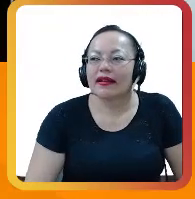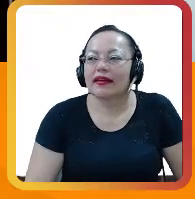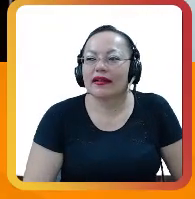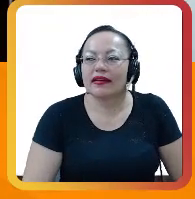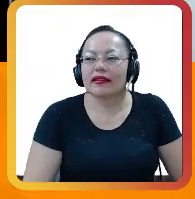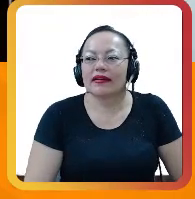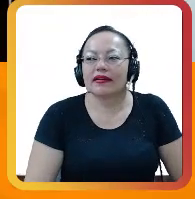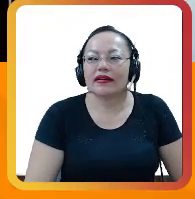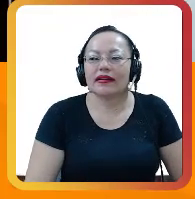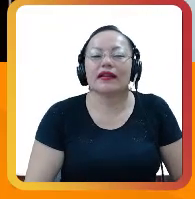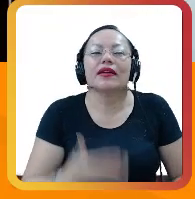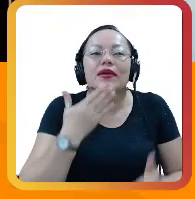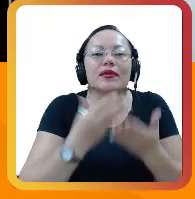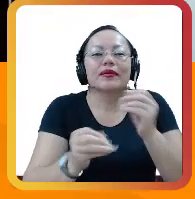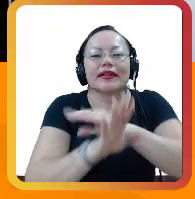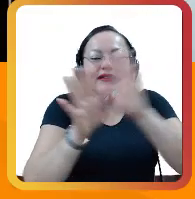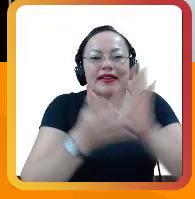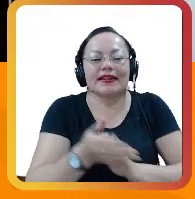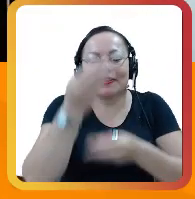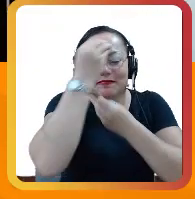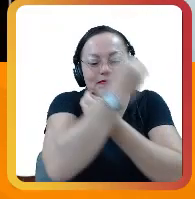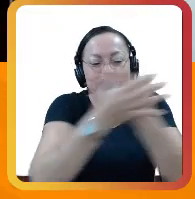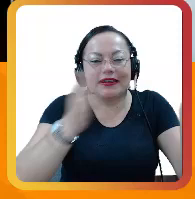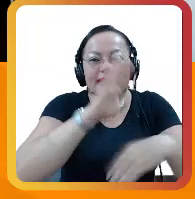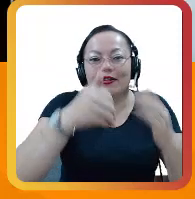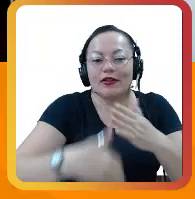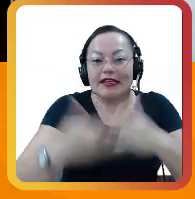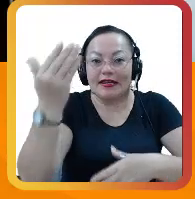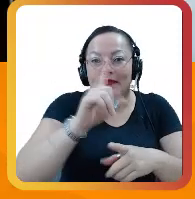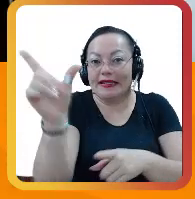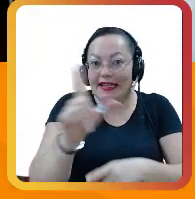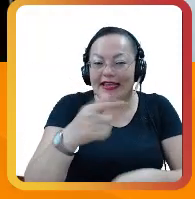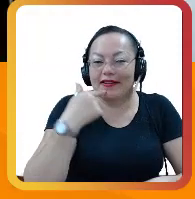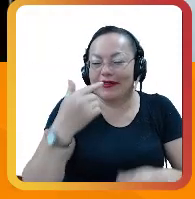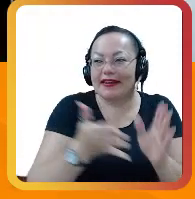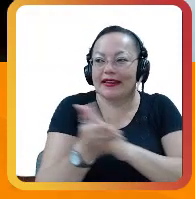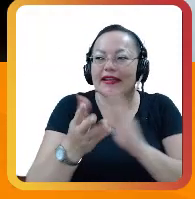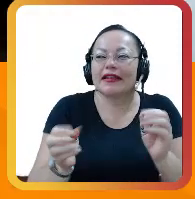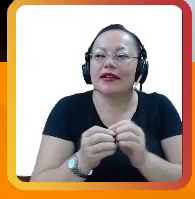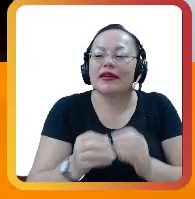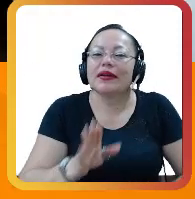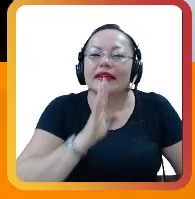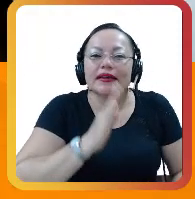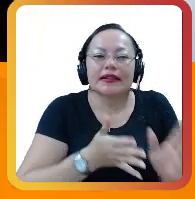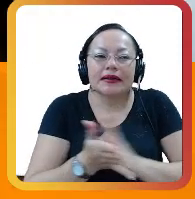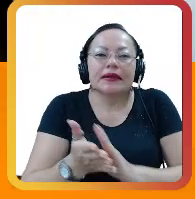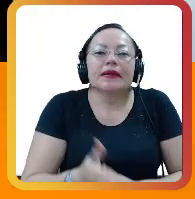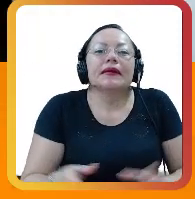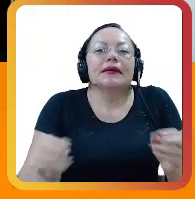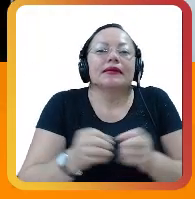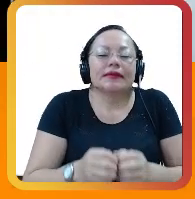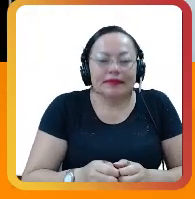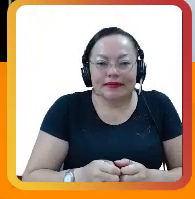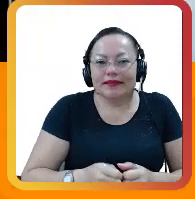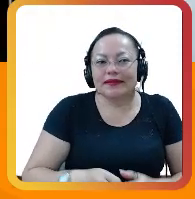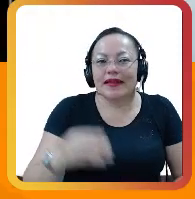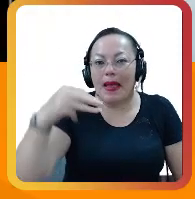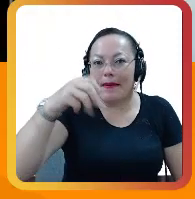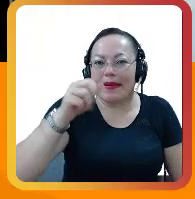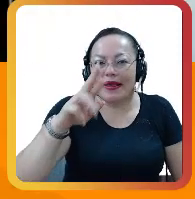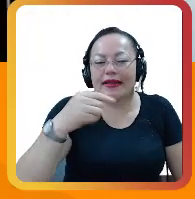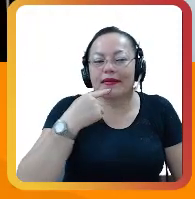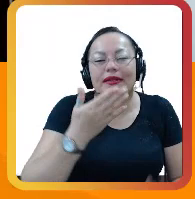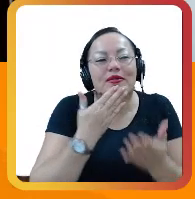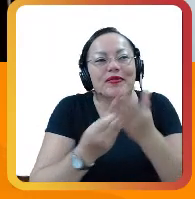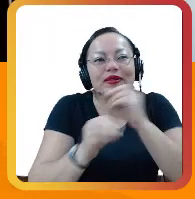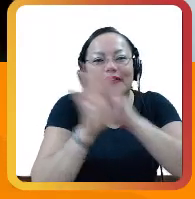Jamie Ortiz Lozano, buenos días, feliz día y bendiciones, inicio de semana. Qué bien. María Mercedes Barrios, hola, buen día.